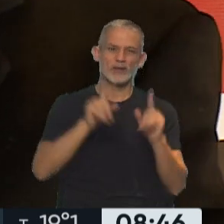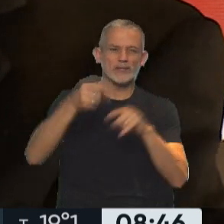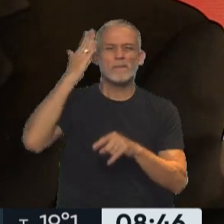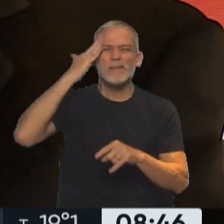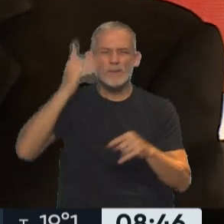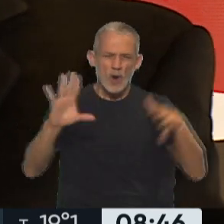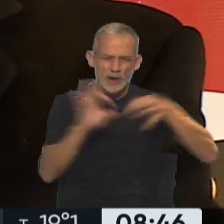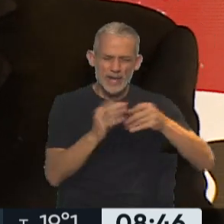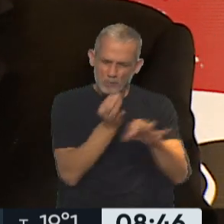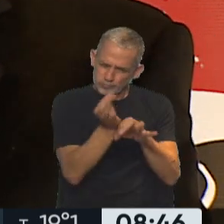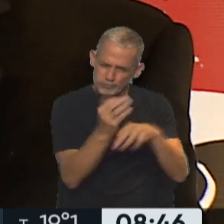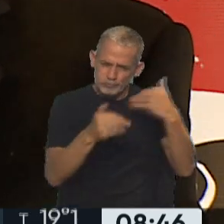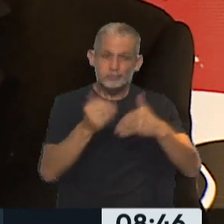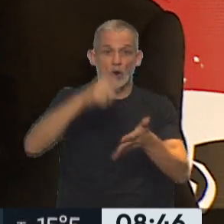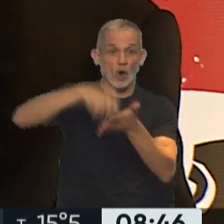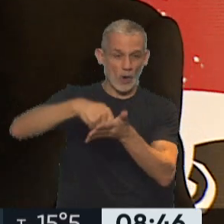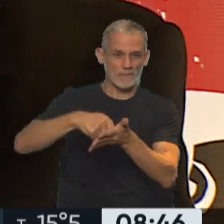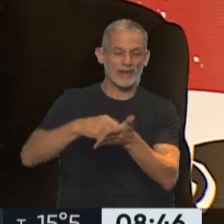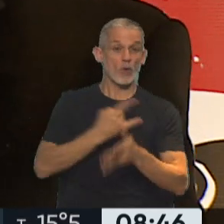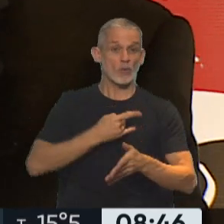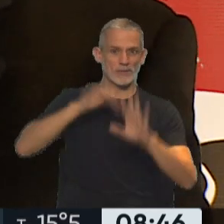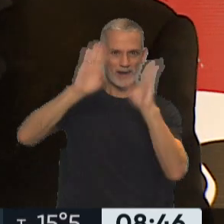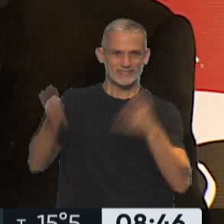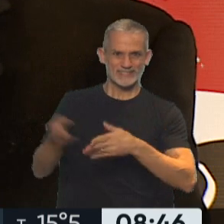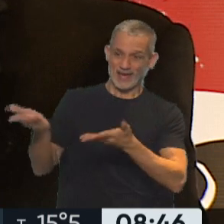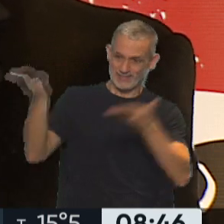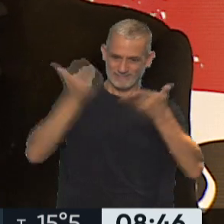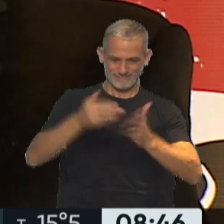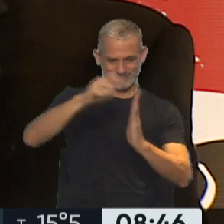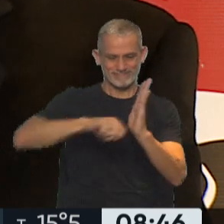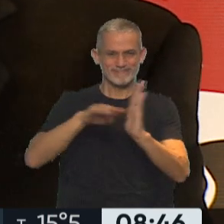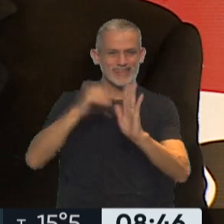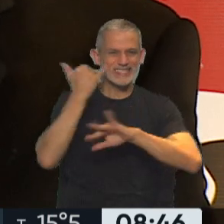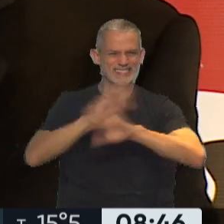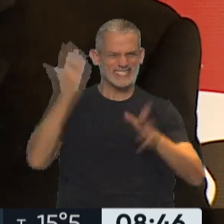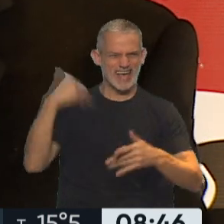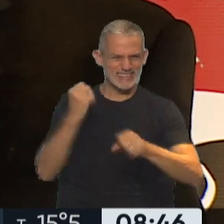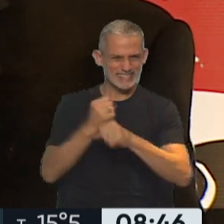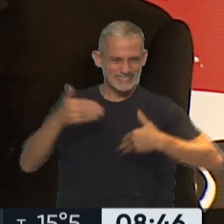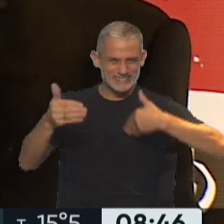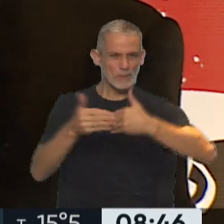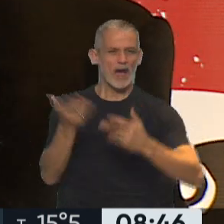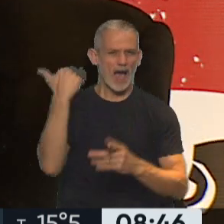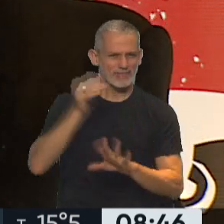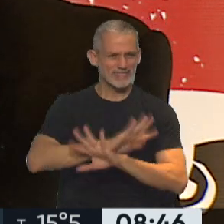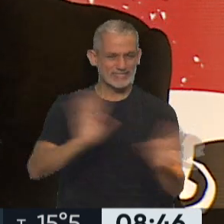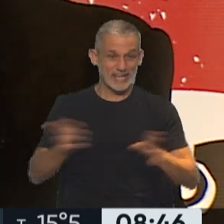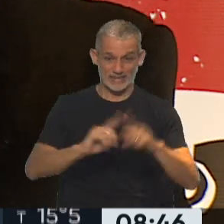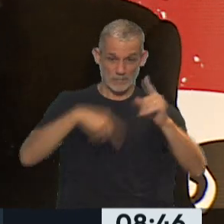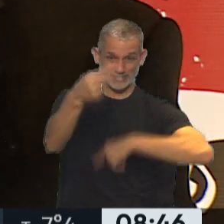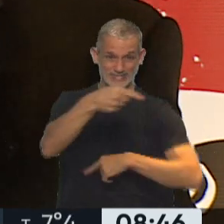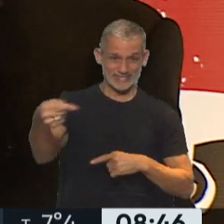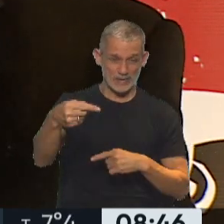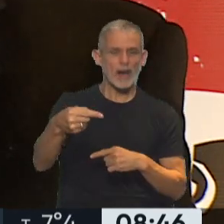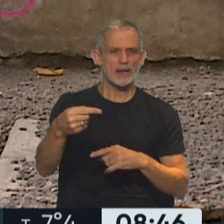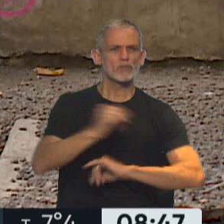memoria. Hoy se firman convenios con universidades, en el caso nuestro ya veníamos trabajando anteriormente y la próxima semana